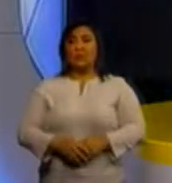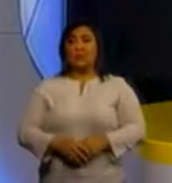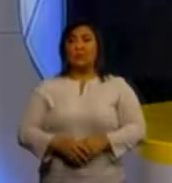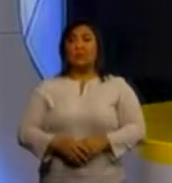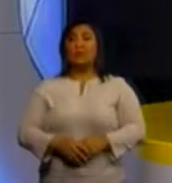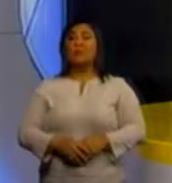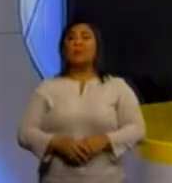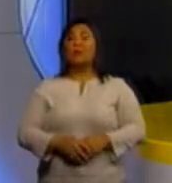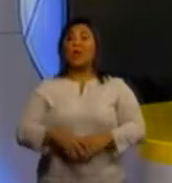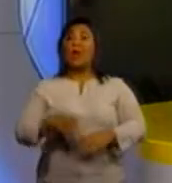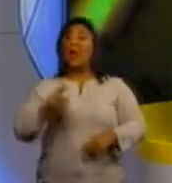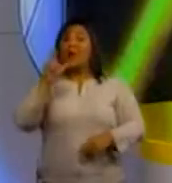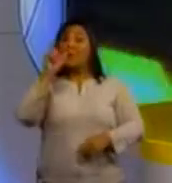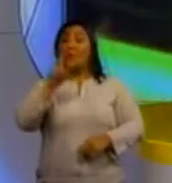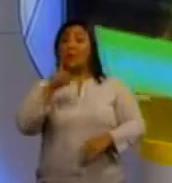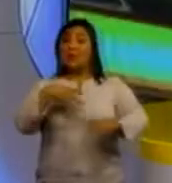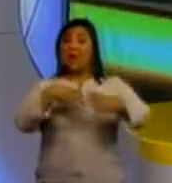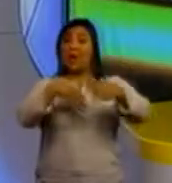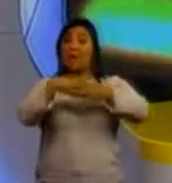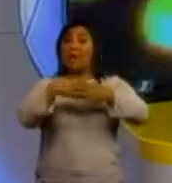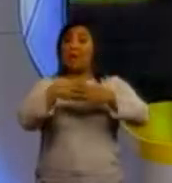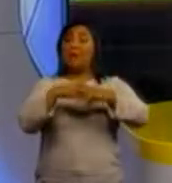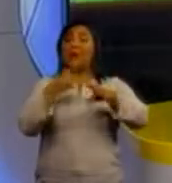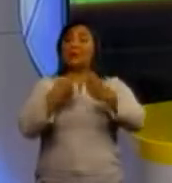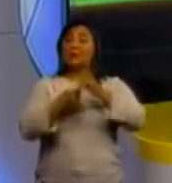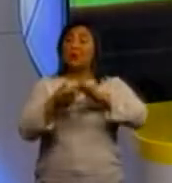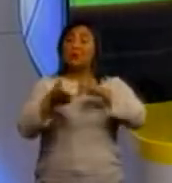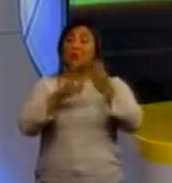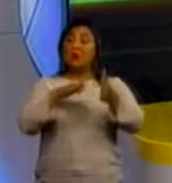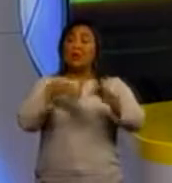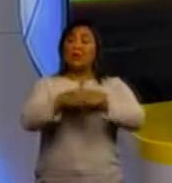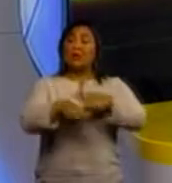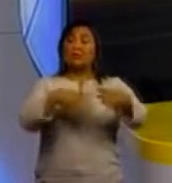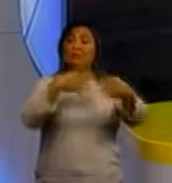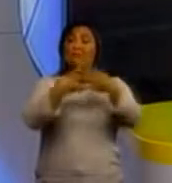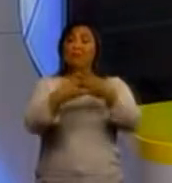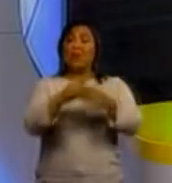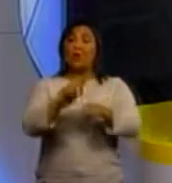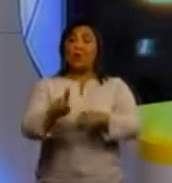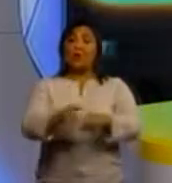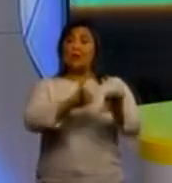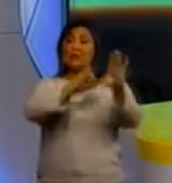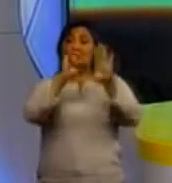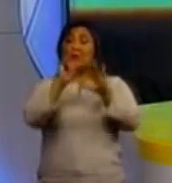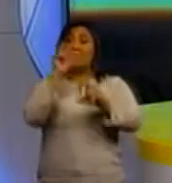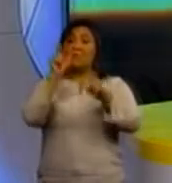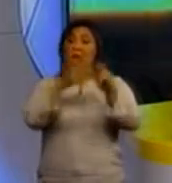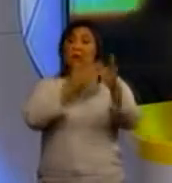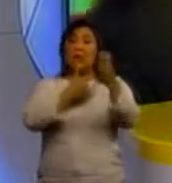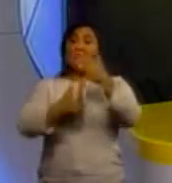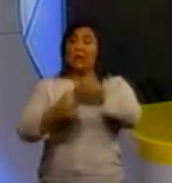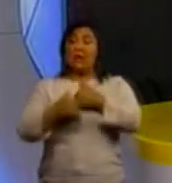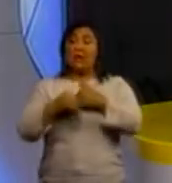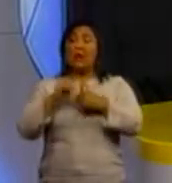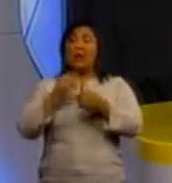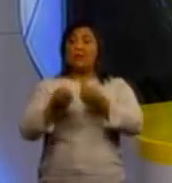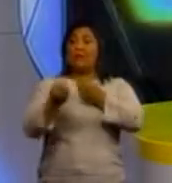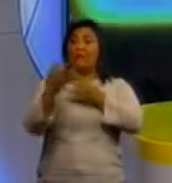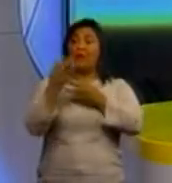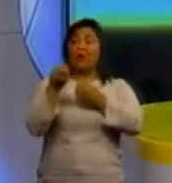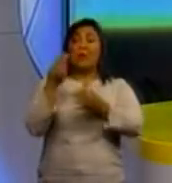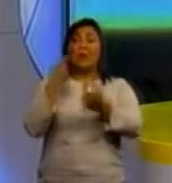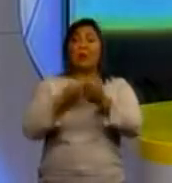Y un privado de su libertad fue asesinado la mañana de este viernes en la penitenciaría del Litoral. Otras 6 personas resultaron heridas y rinden su versión de los